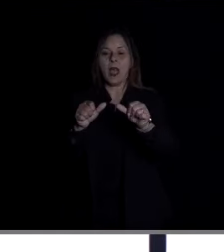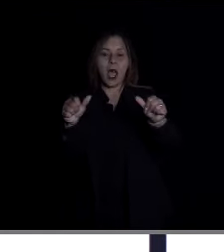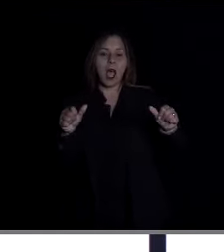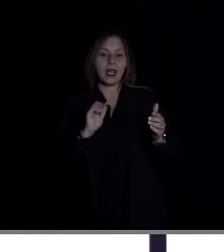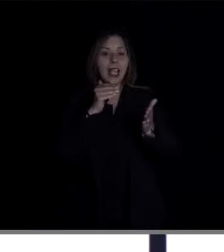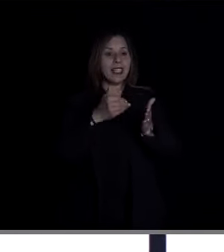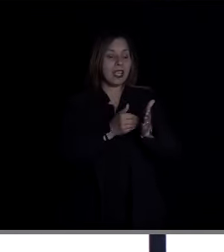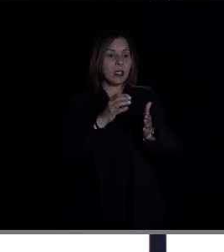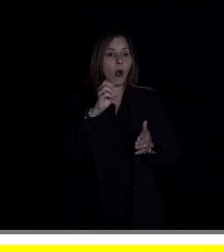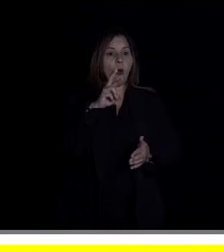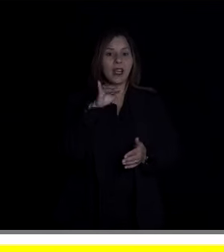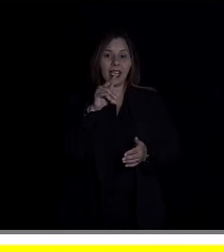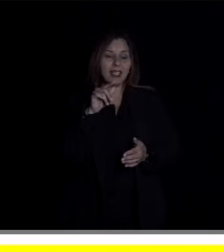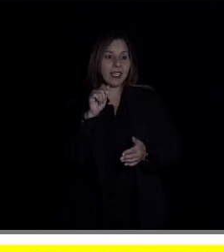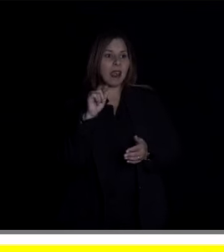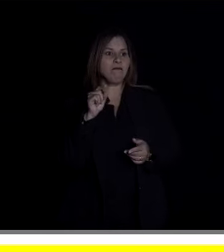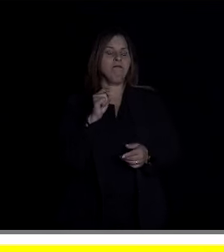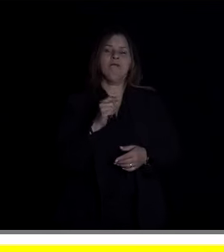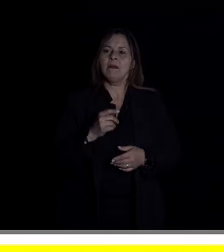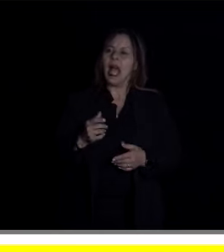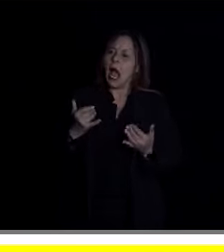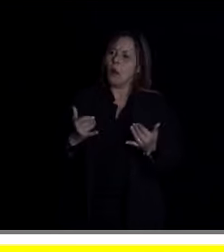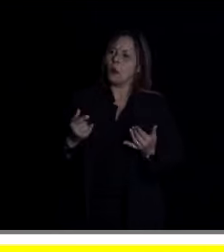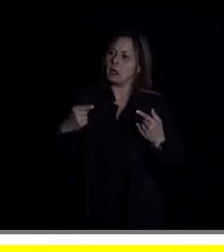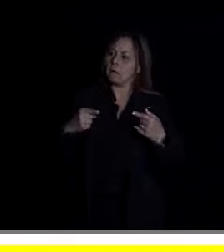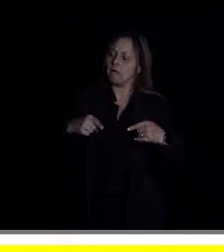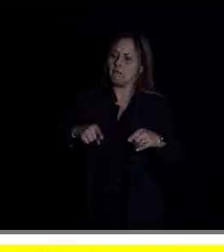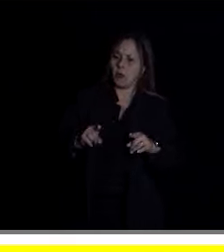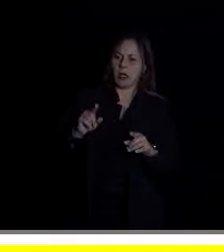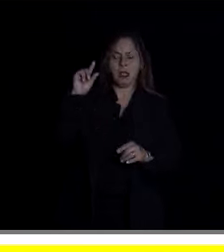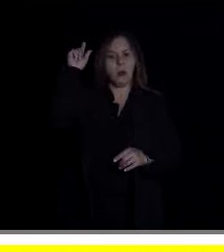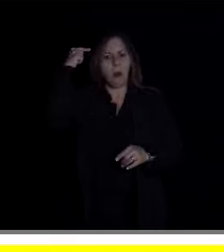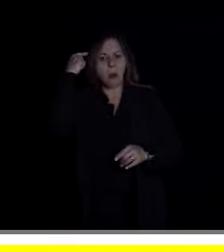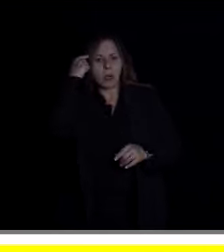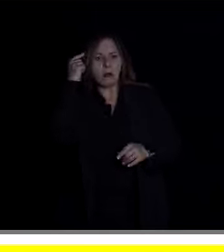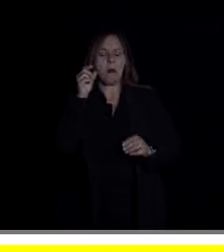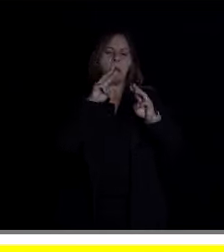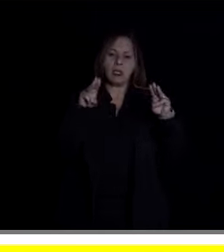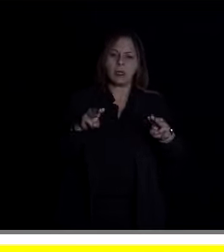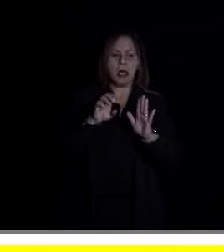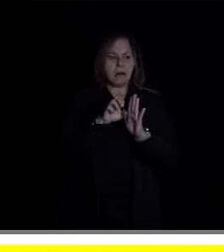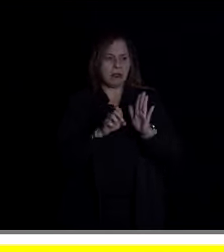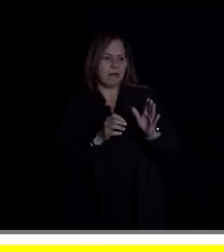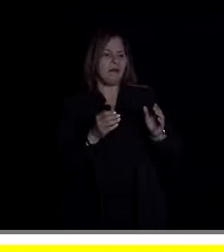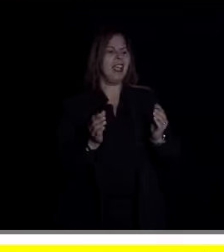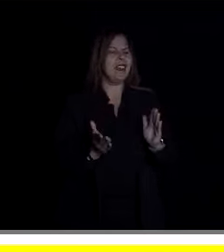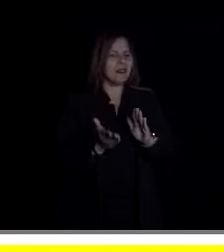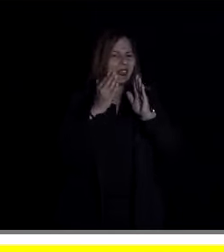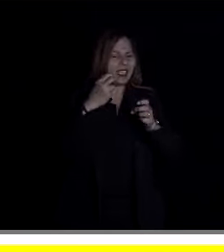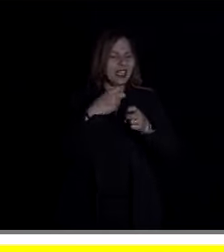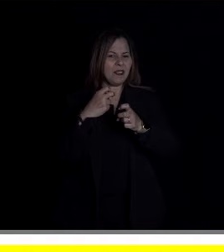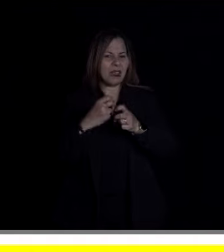Y en momentos en que el gobierno estatal y municipal, el comercio, las industrias y las empresas enfrentan serios retos debido a la fragilidad